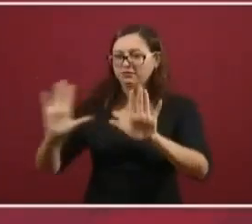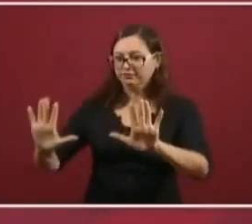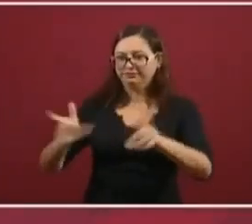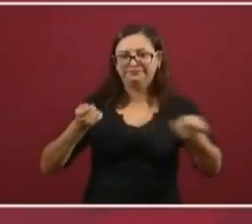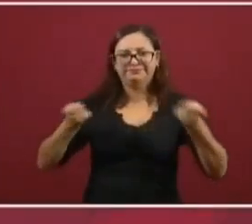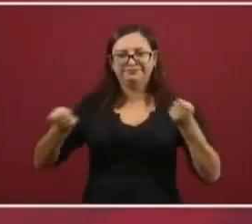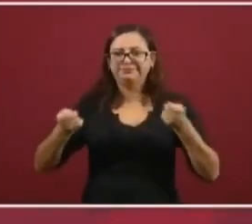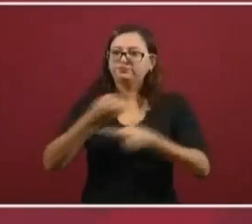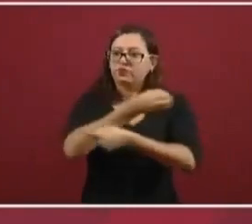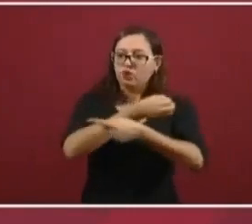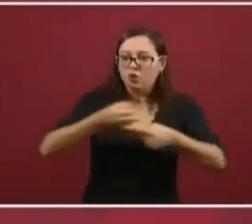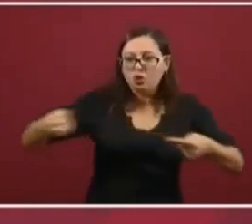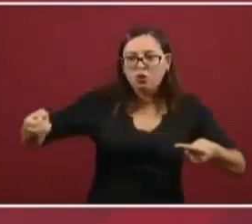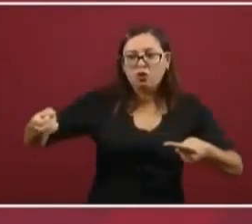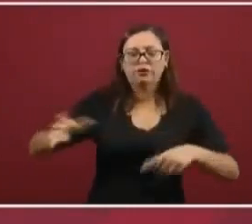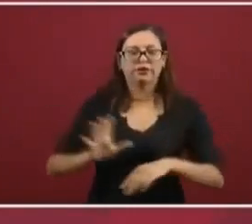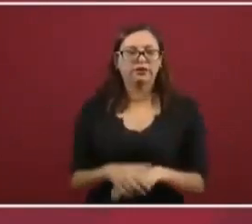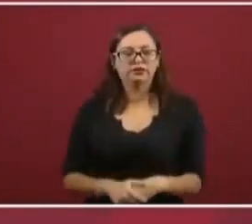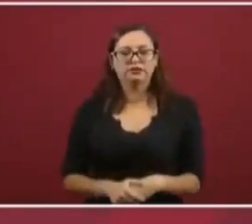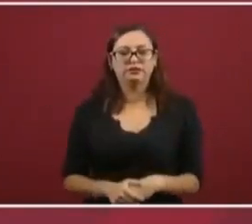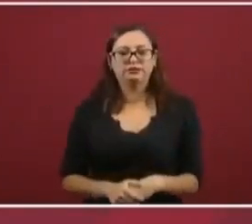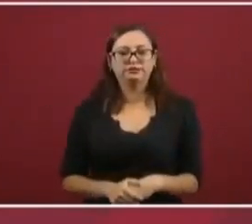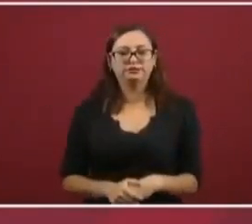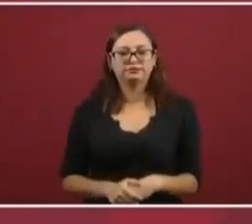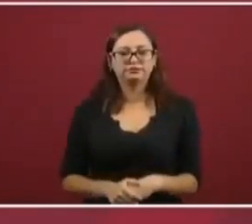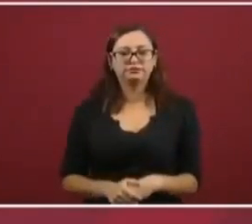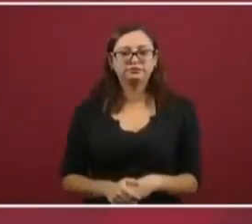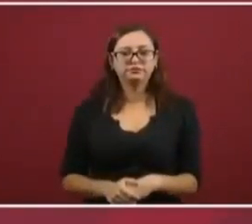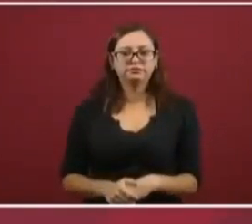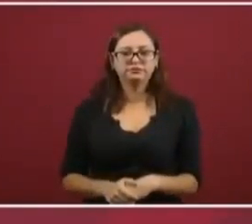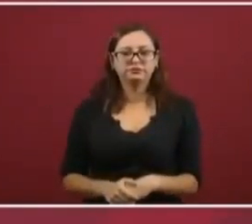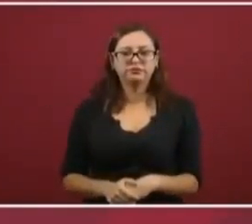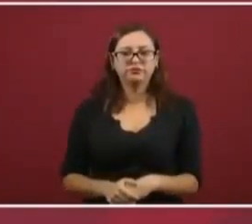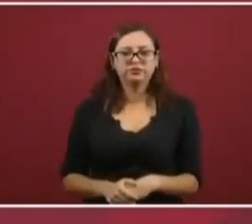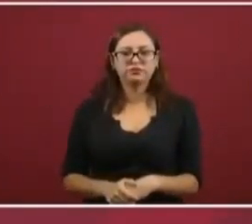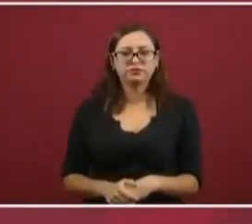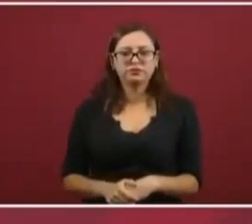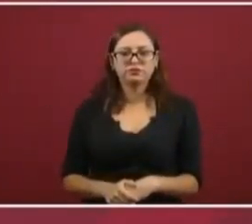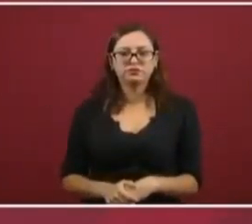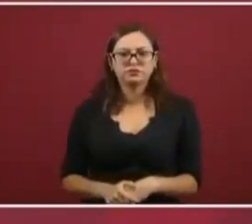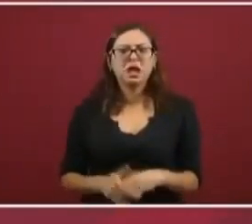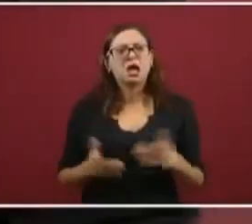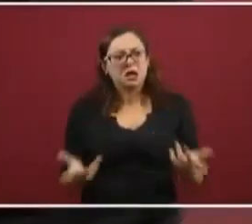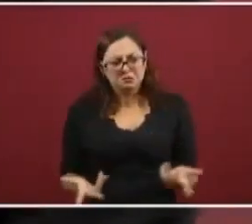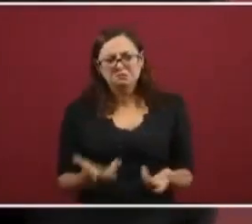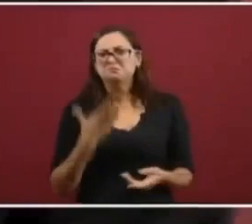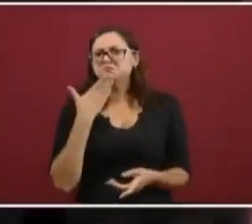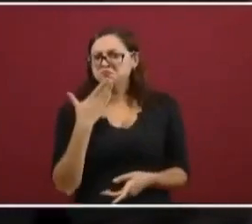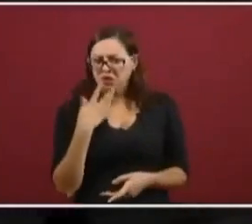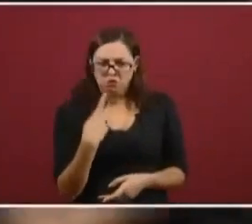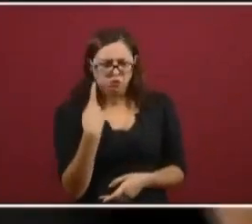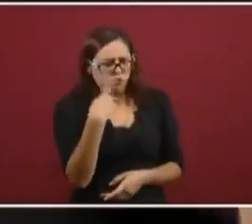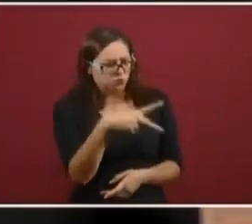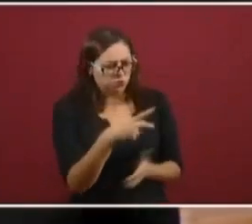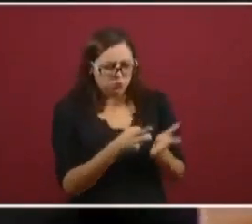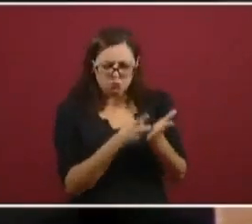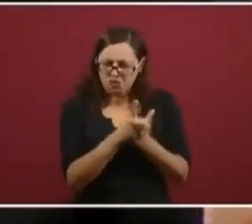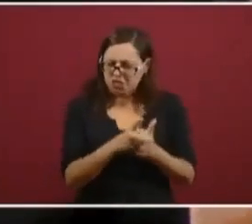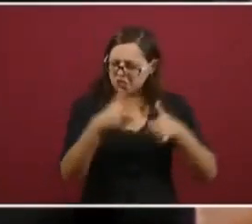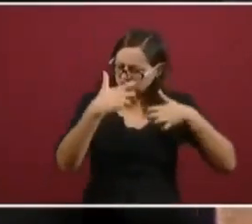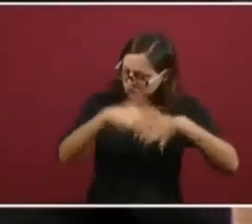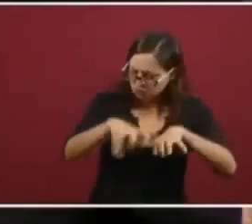caos de modo que se garantizan las libertades tienen derecho a manifestarse no va a